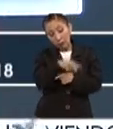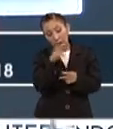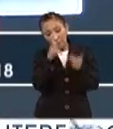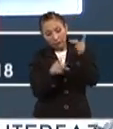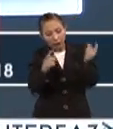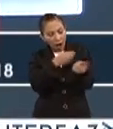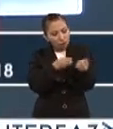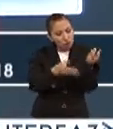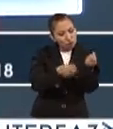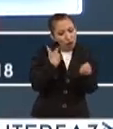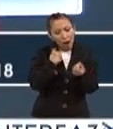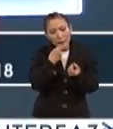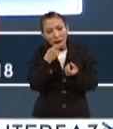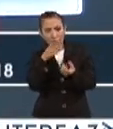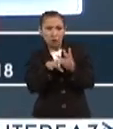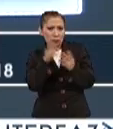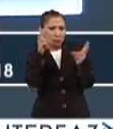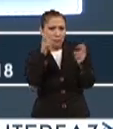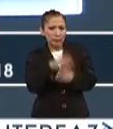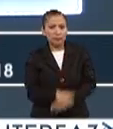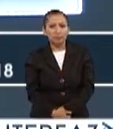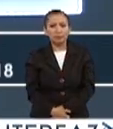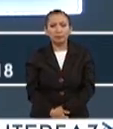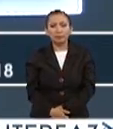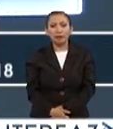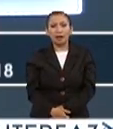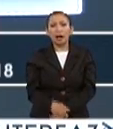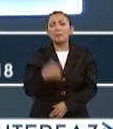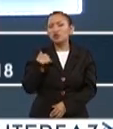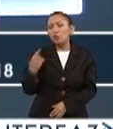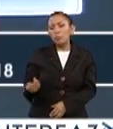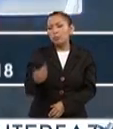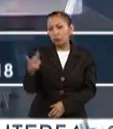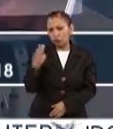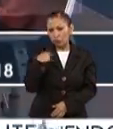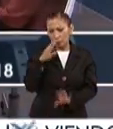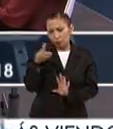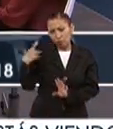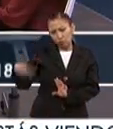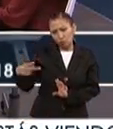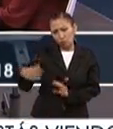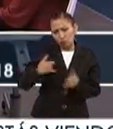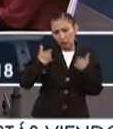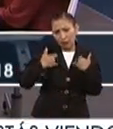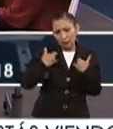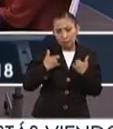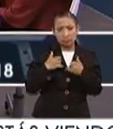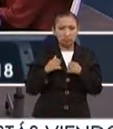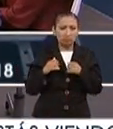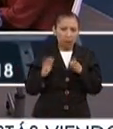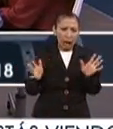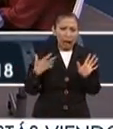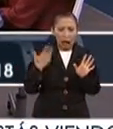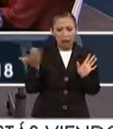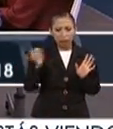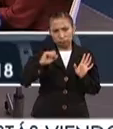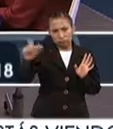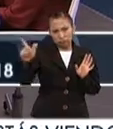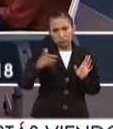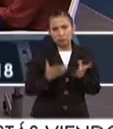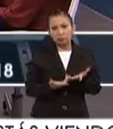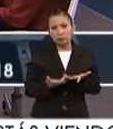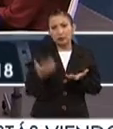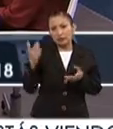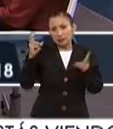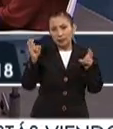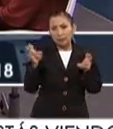ves platicar, hablan de este tipo de cosas. Yeah. Dafne, a mí me gustaría preguntarte, porque aunque eres muy joven, pues ya eres toda una profesional